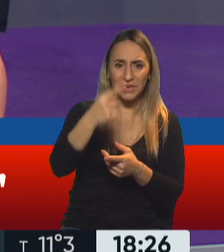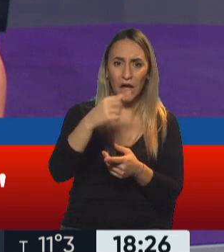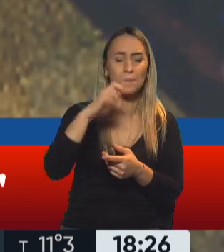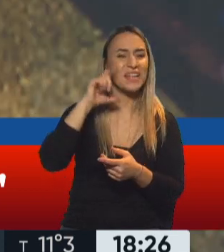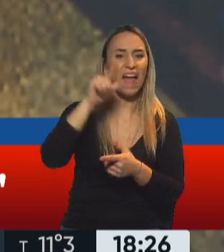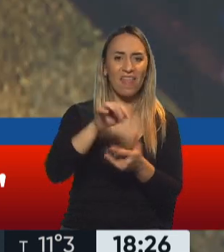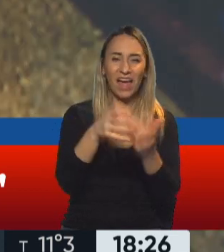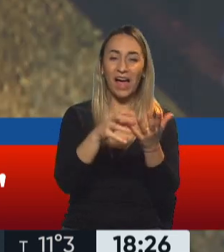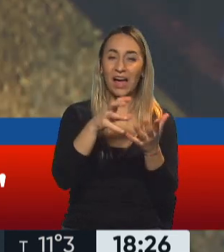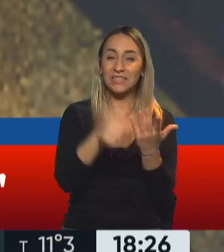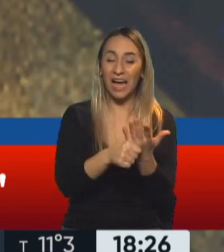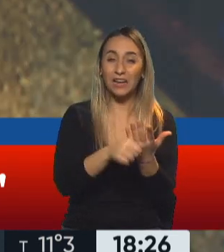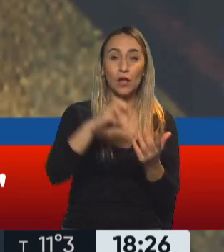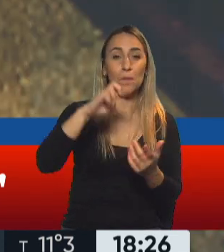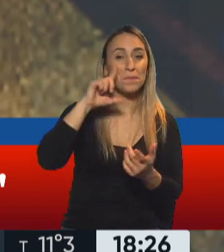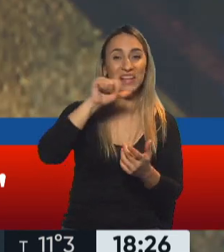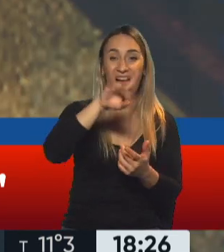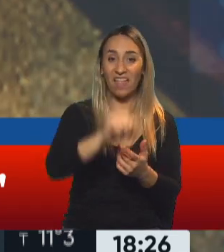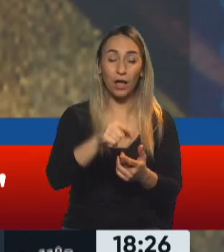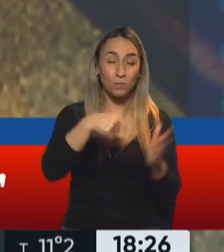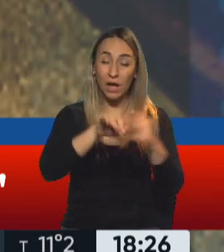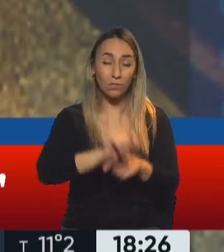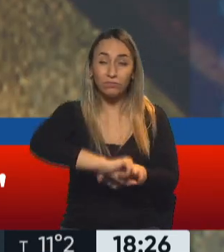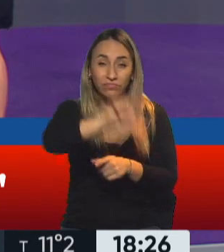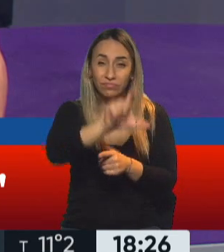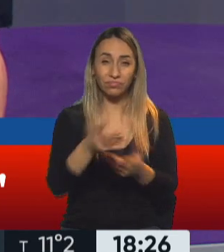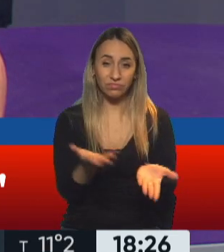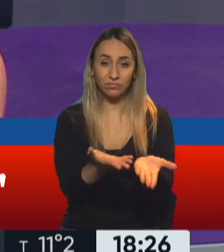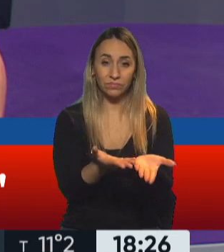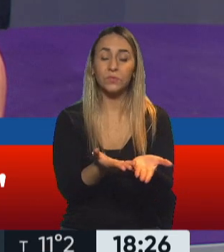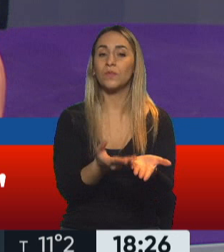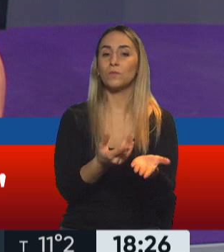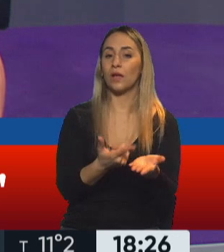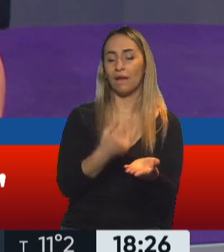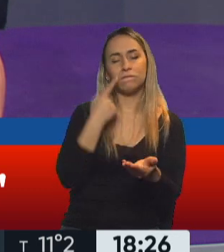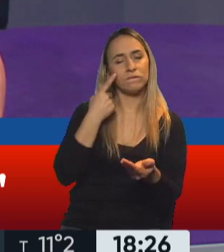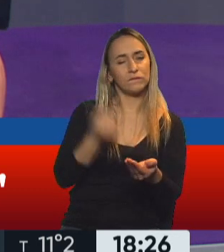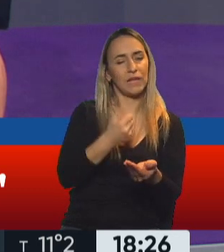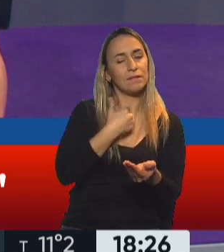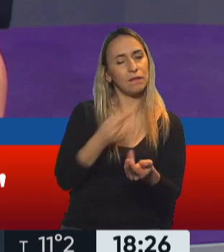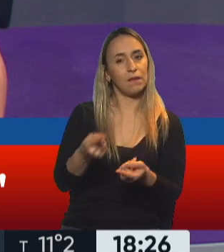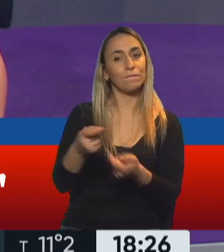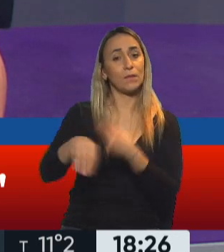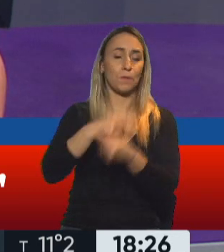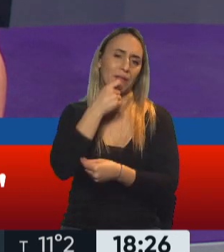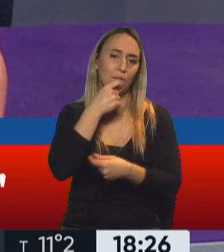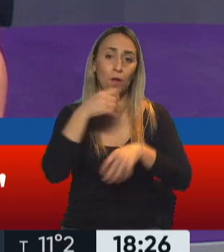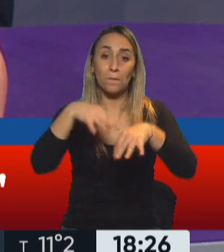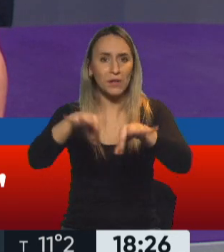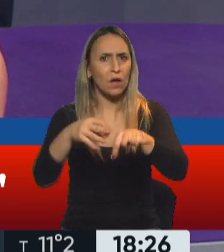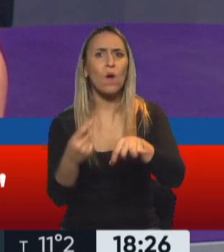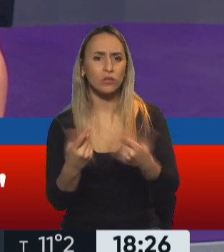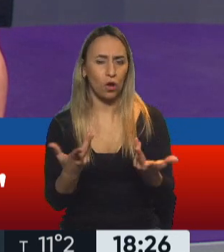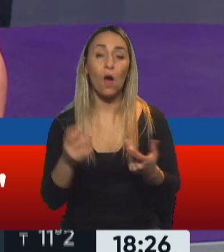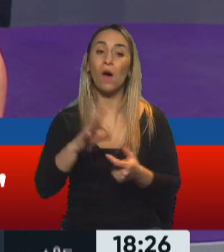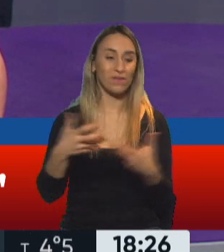cortes, sí, más populares, como, claro, la picada, por ejemplo, es lo que más aumenta. ¿Cuánto, o sea, sale una hamburguesa? Lo que buscan las familias de los sectores más vulnerables. Una milanesa, sí, ¿no? Un asado. Juntarse a